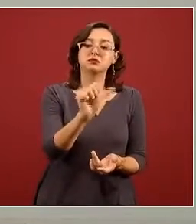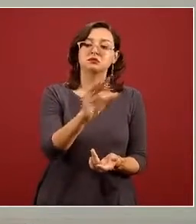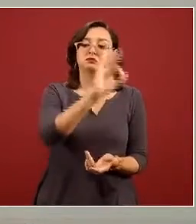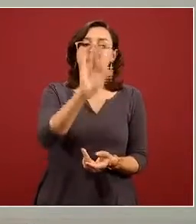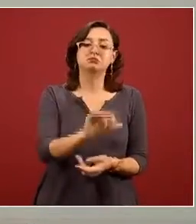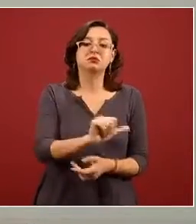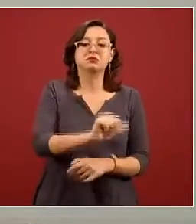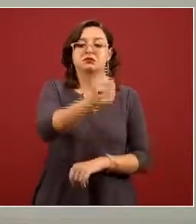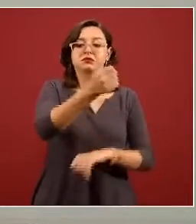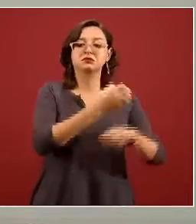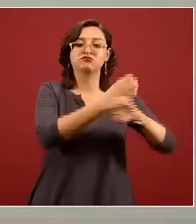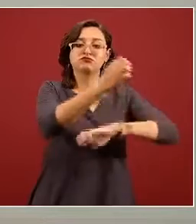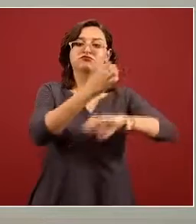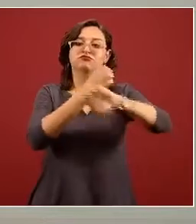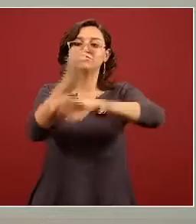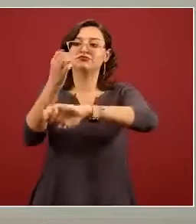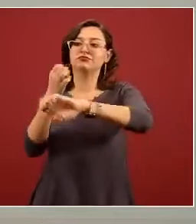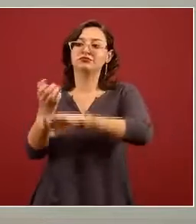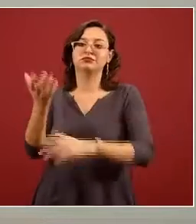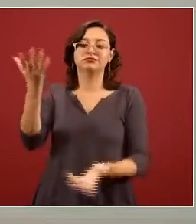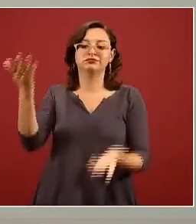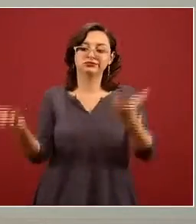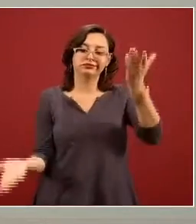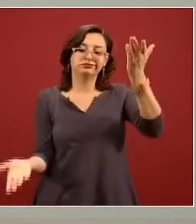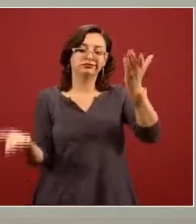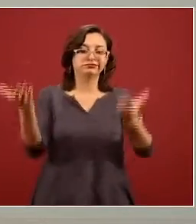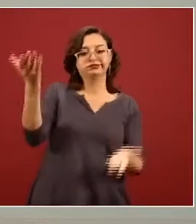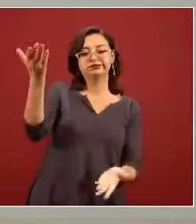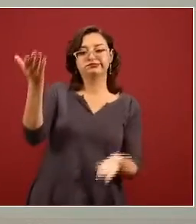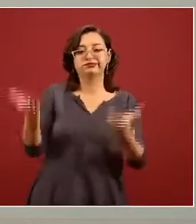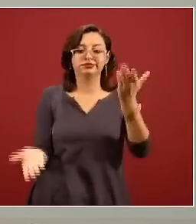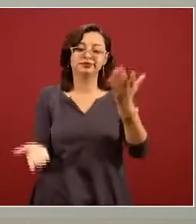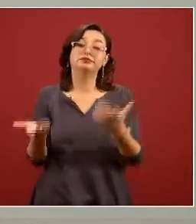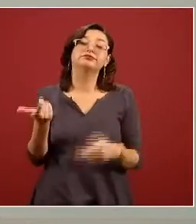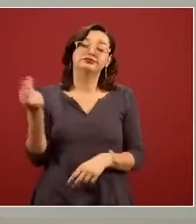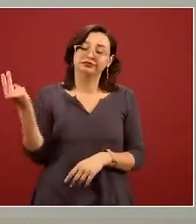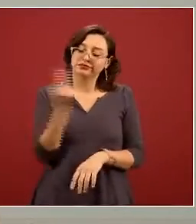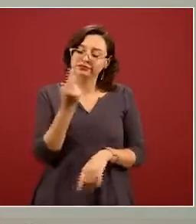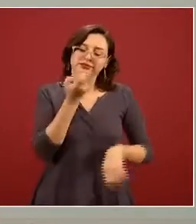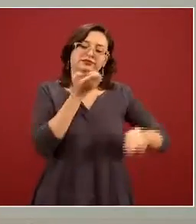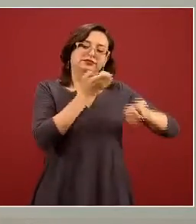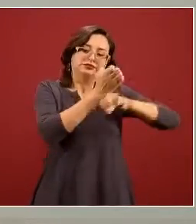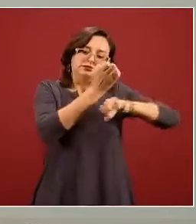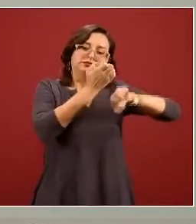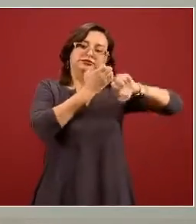otros estados, y por eso la necesidad de verlo estado por estado.